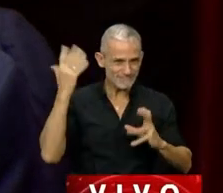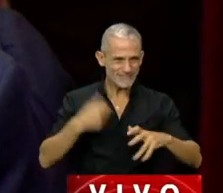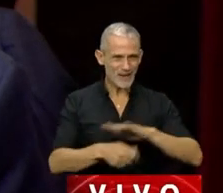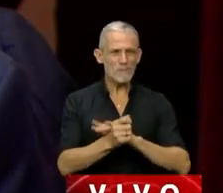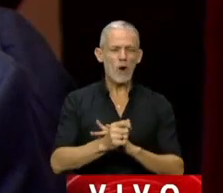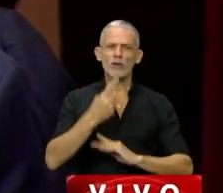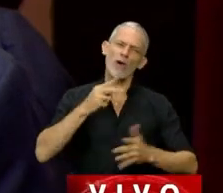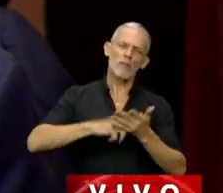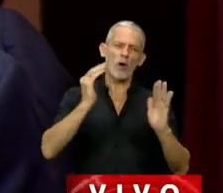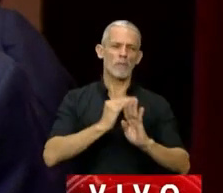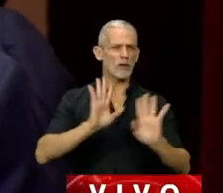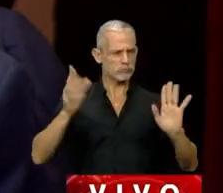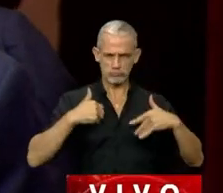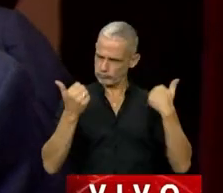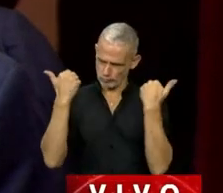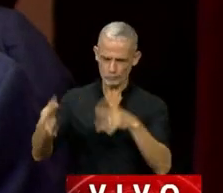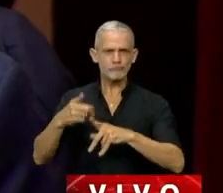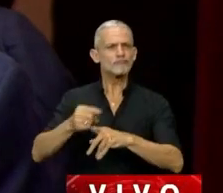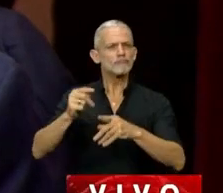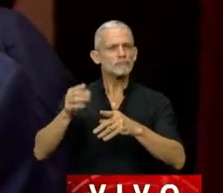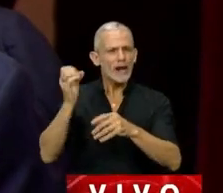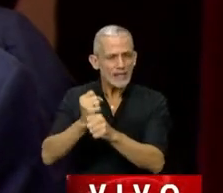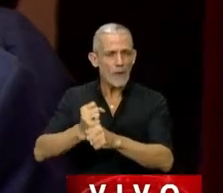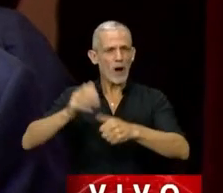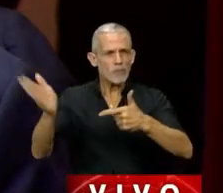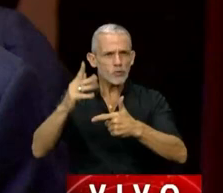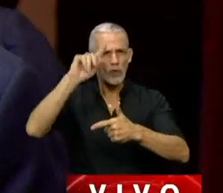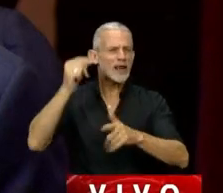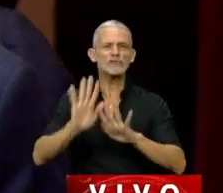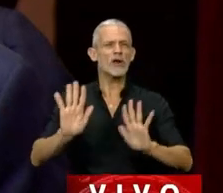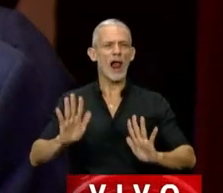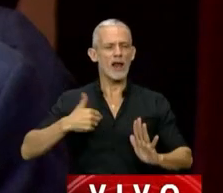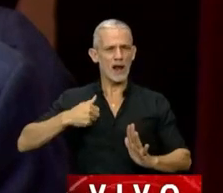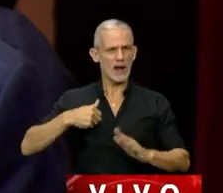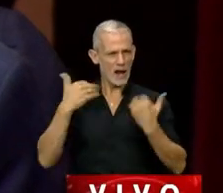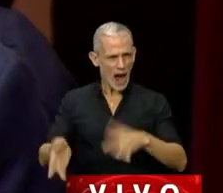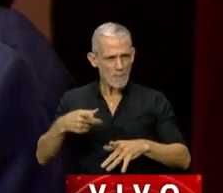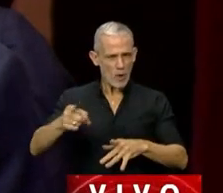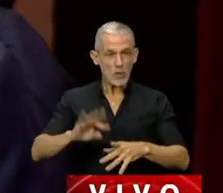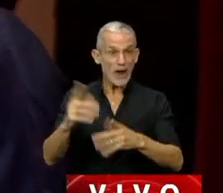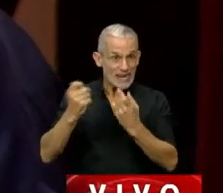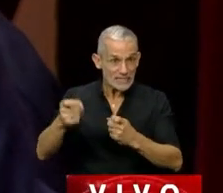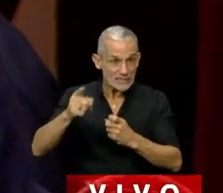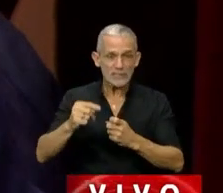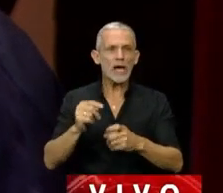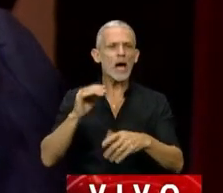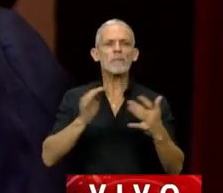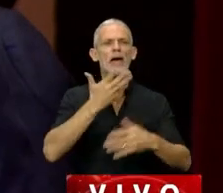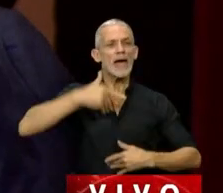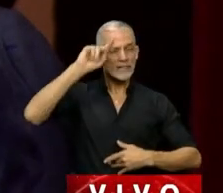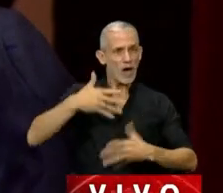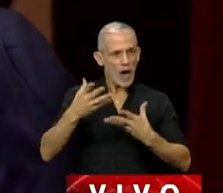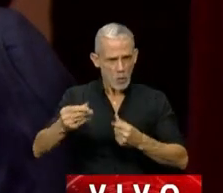siempre estamos del lado del trabajo, de la producción nacional, siempre estamos del lado del que necesita una mano del